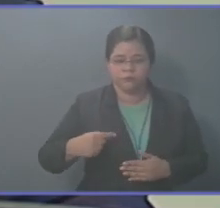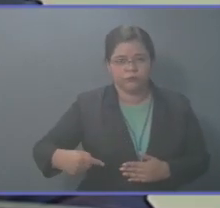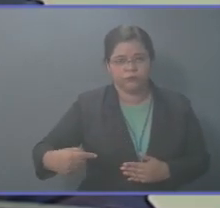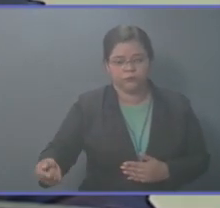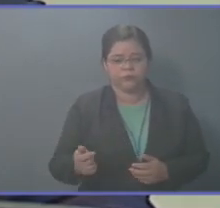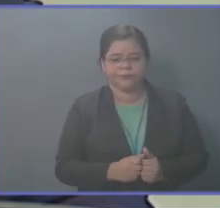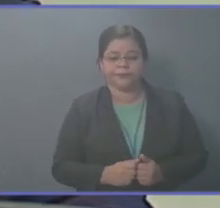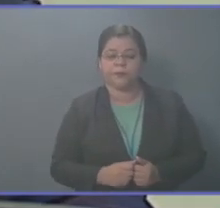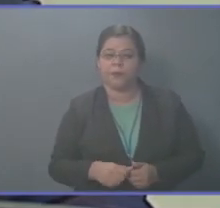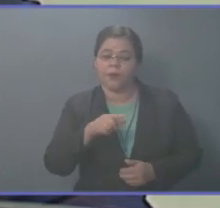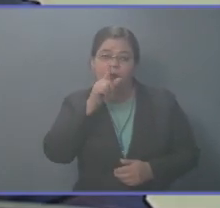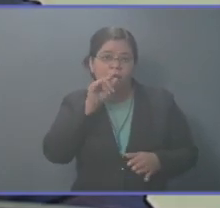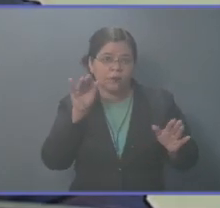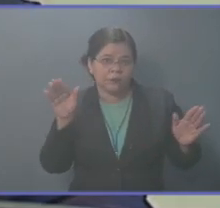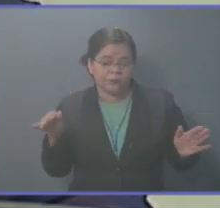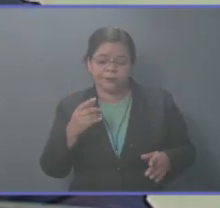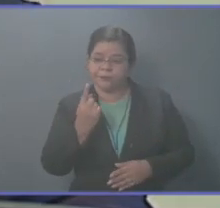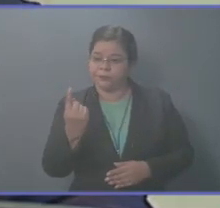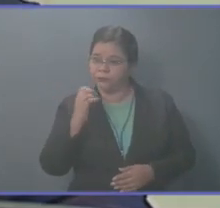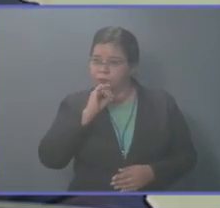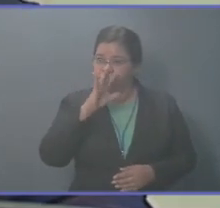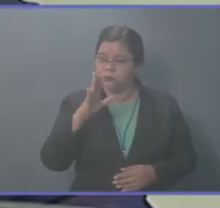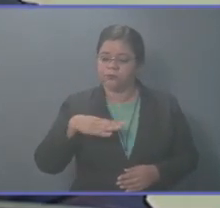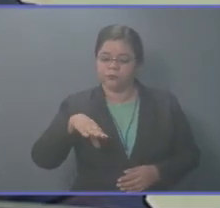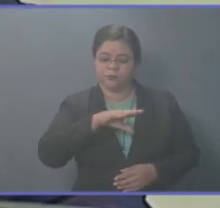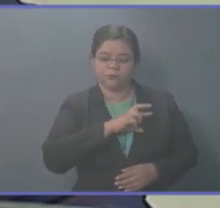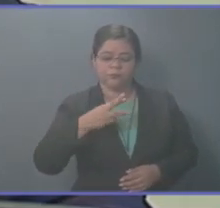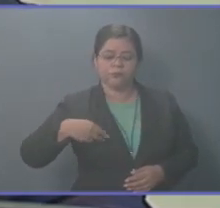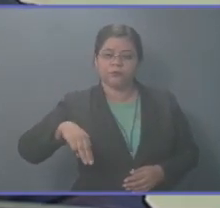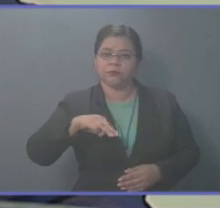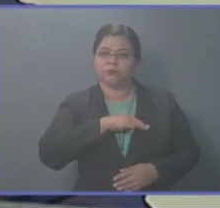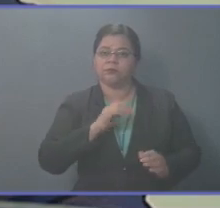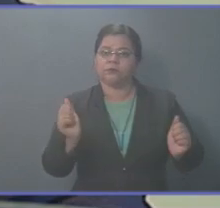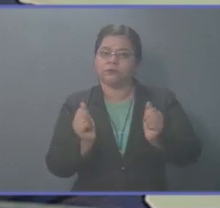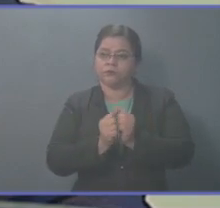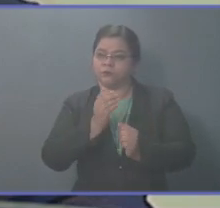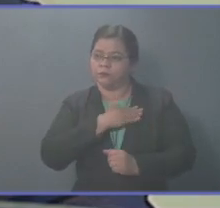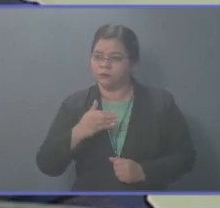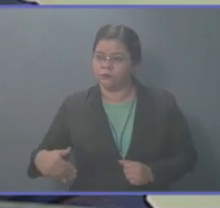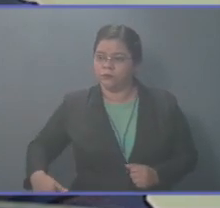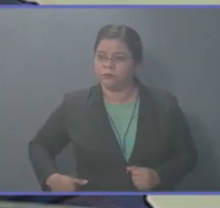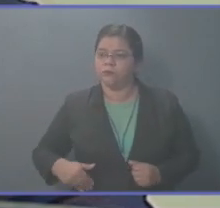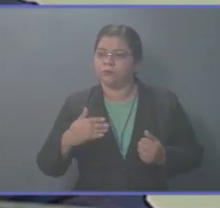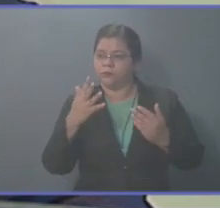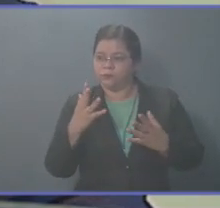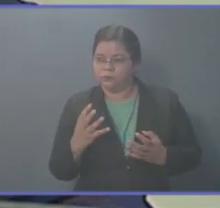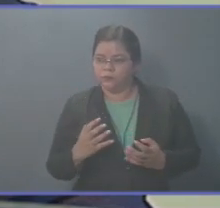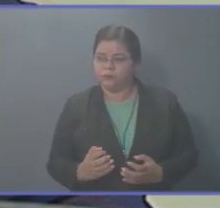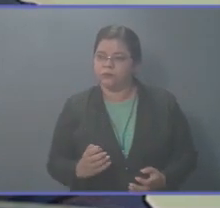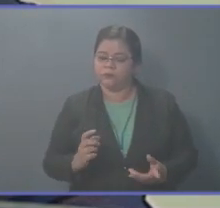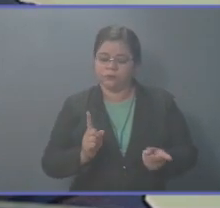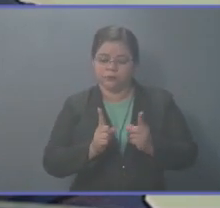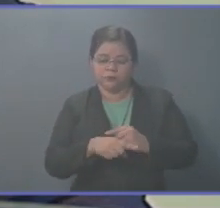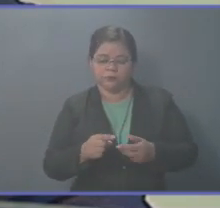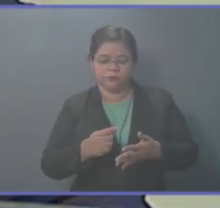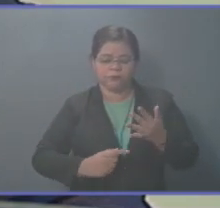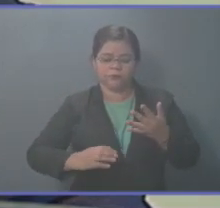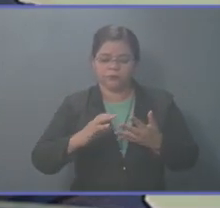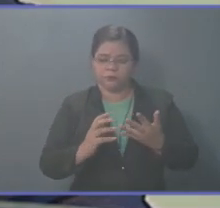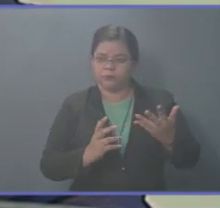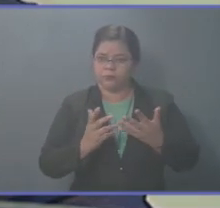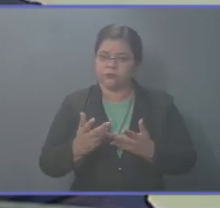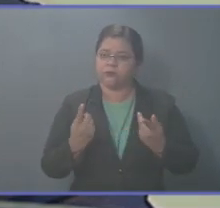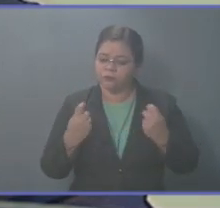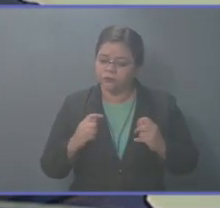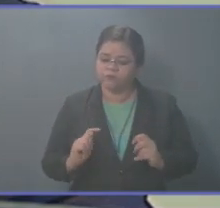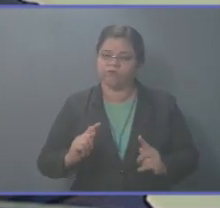cuanto al tuit, los actores afirman que el Consejo de Ministros y el presidente de la República buscan subvertir el orden constitucional existente al intentar